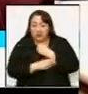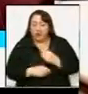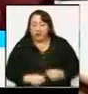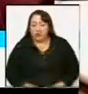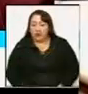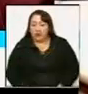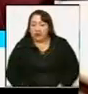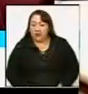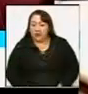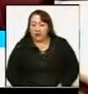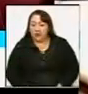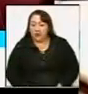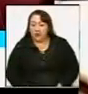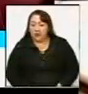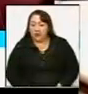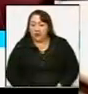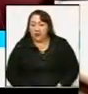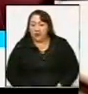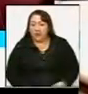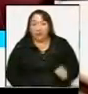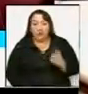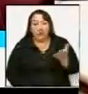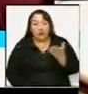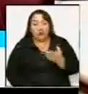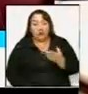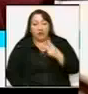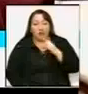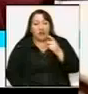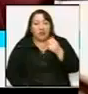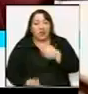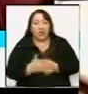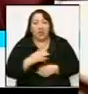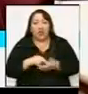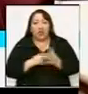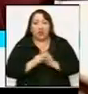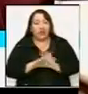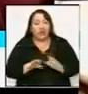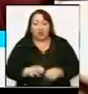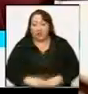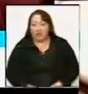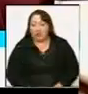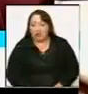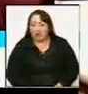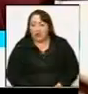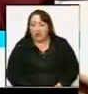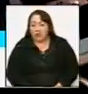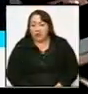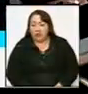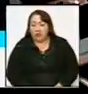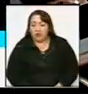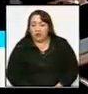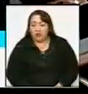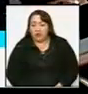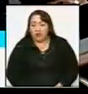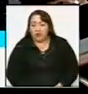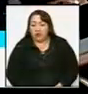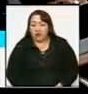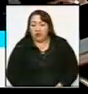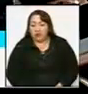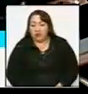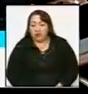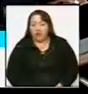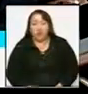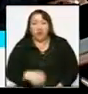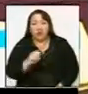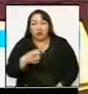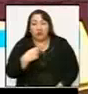país. No hay que exigir que sea carta notarializada. Congresista Velázquez, permítame, sí, usted, solamente para que usted haga la